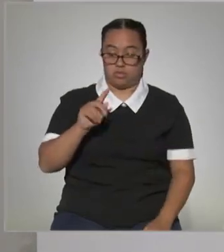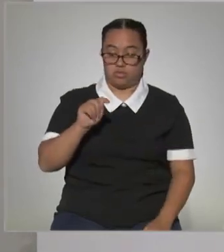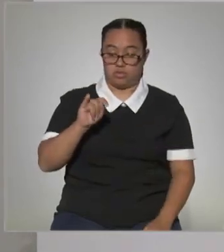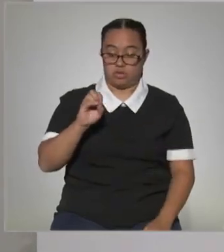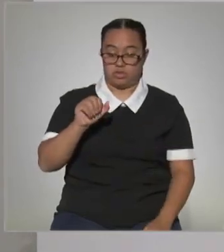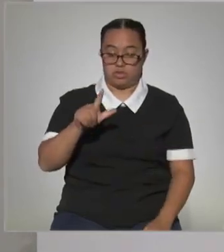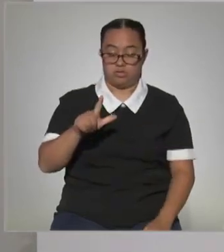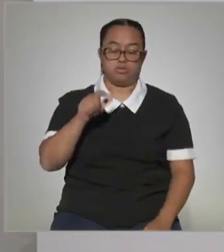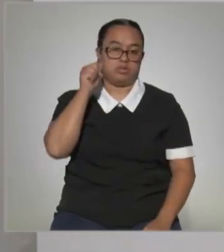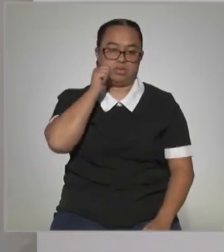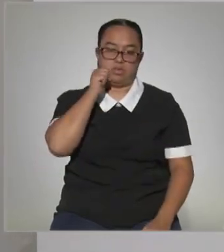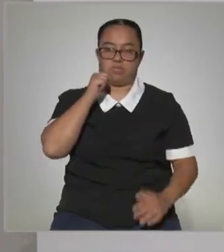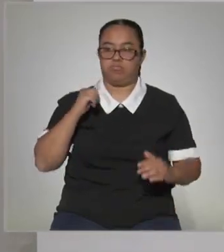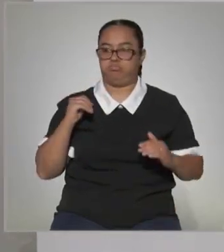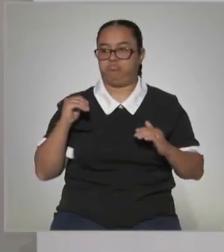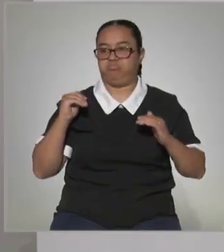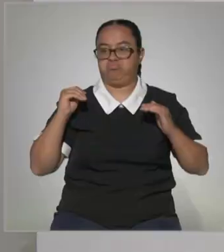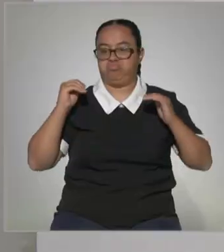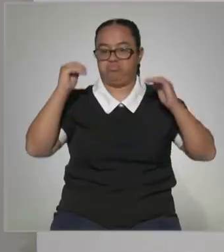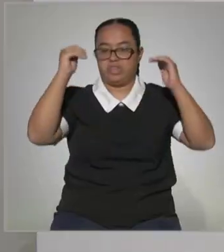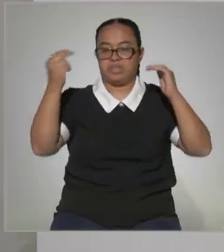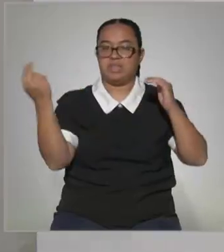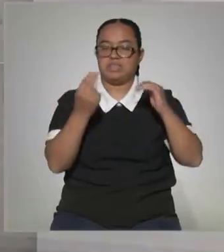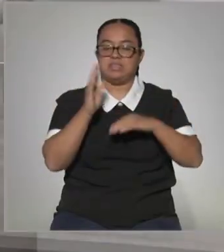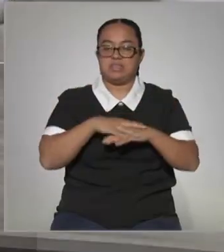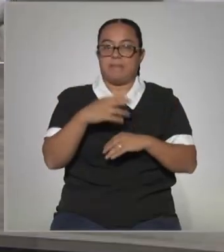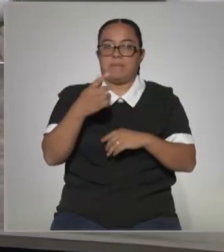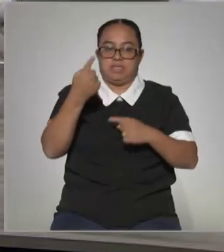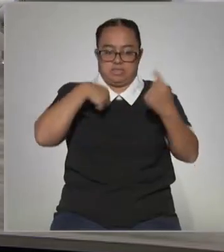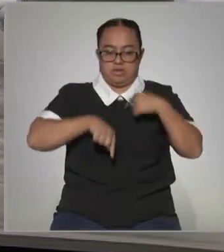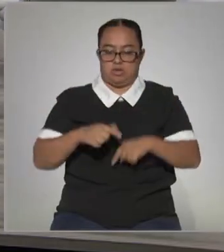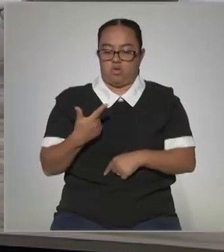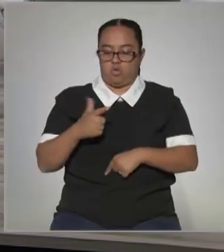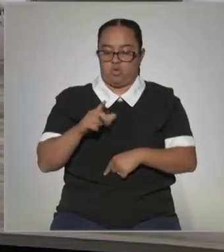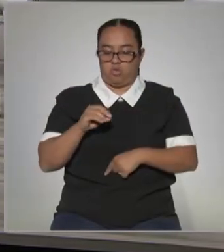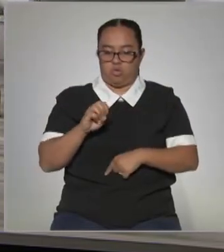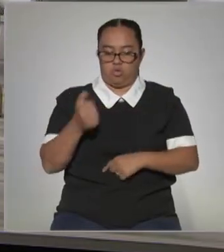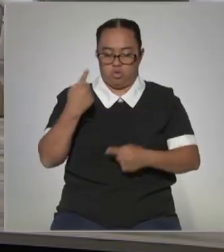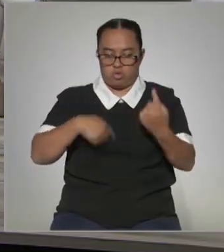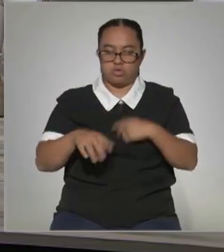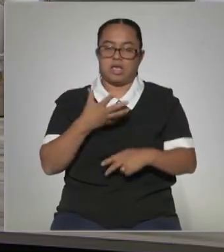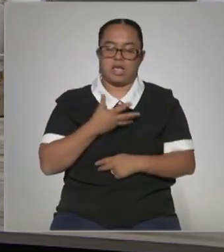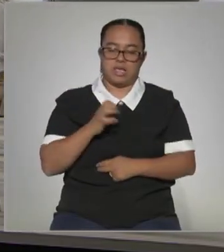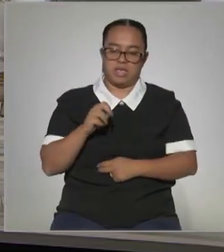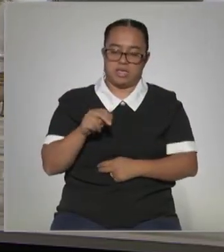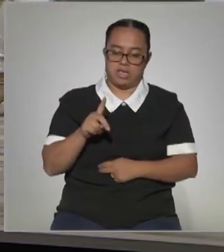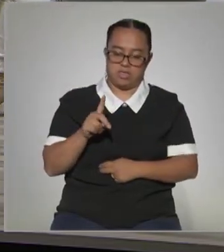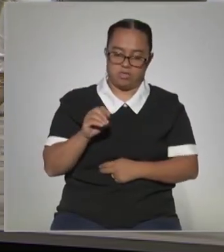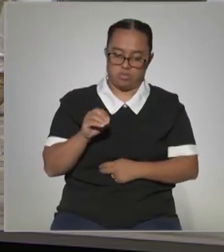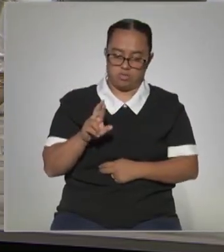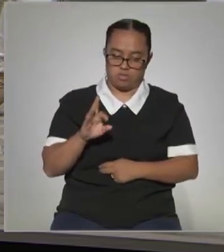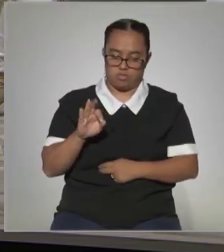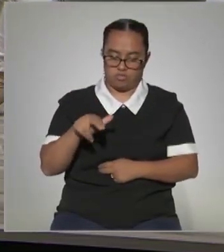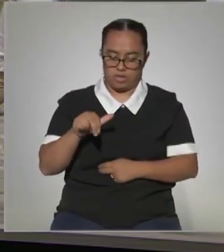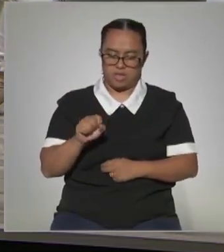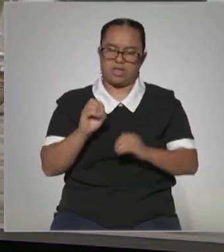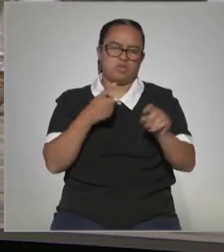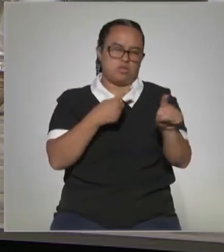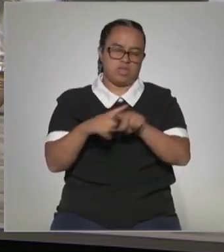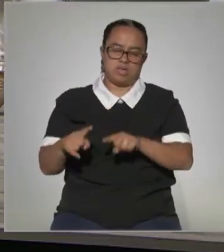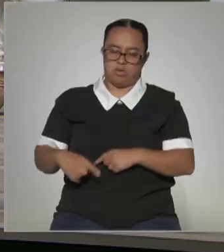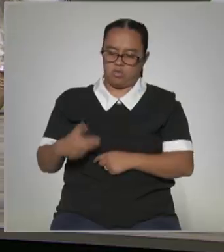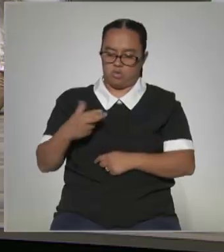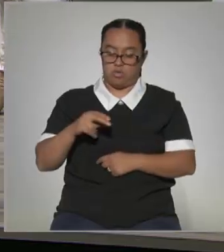mayoría siempre, por obvias razones, más glucosa, etcétera. Claro. Libera endorfinas, otras hormonas y